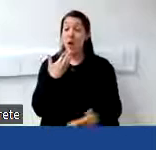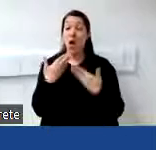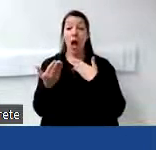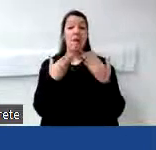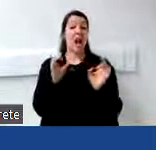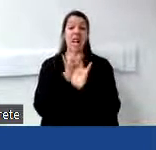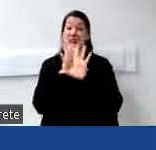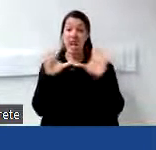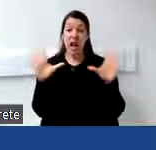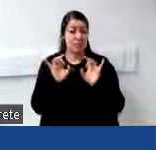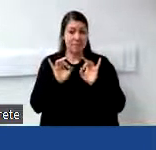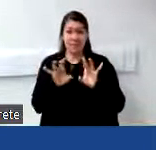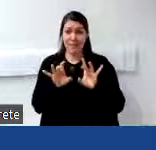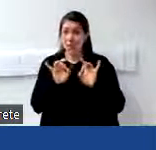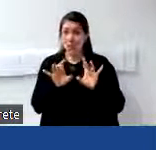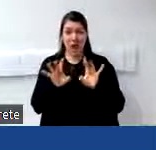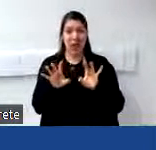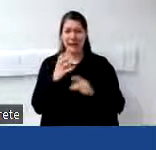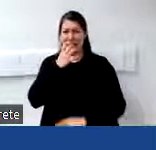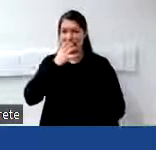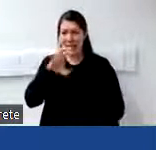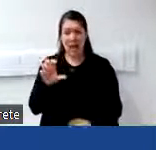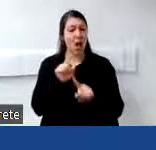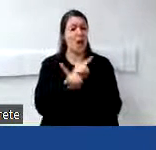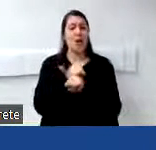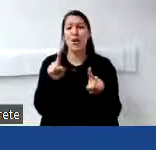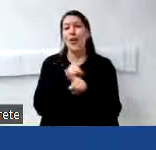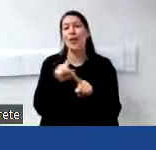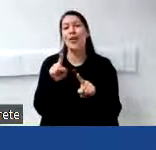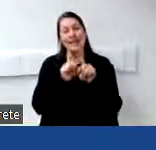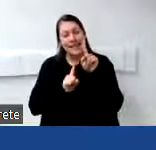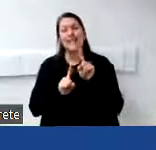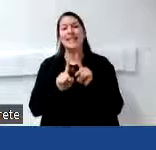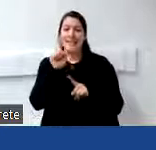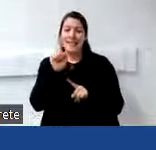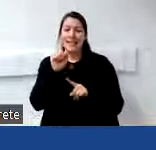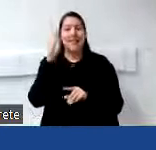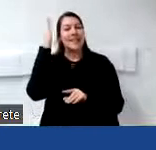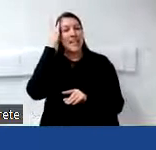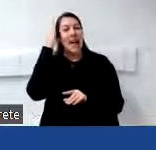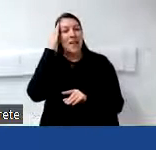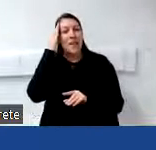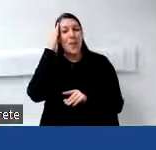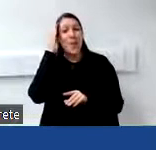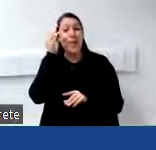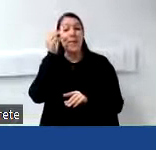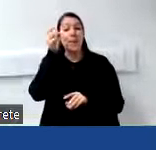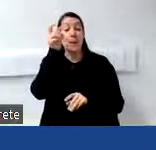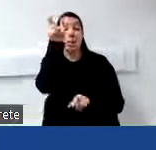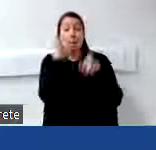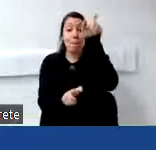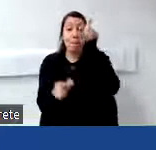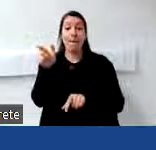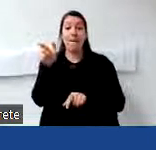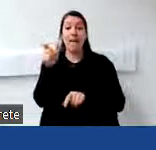en un tono natural, ¿sí? No gritar, o sea, normalmente no nos olvidemos que las personas con discapacidad pueden